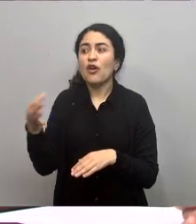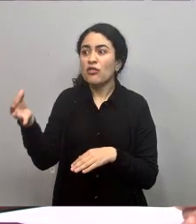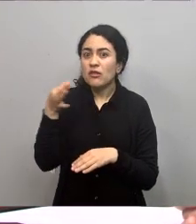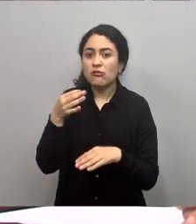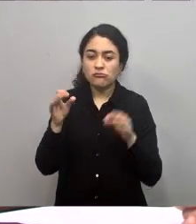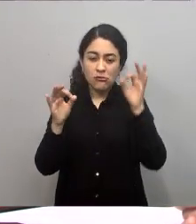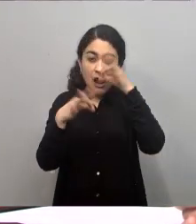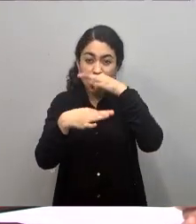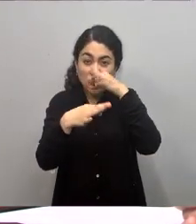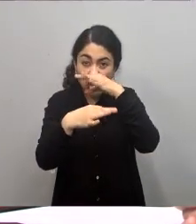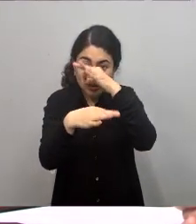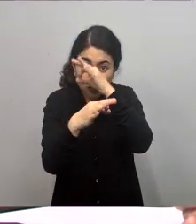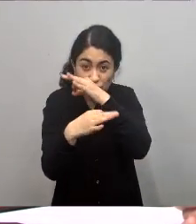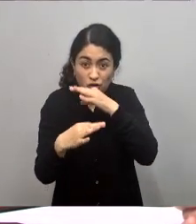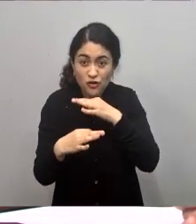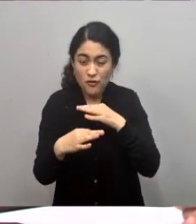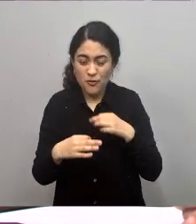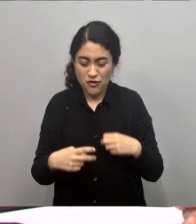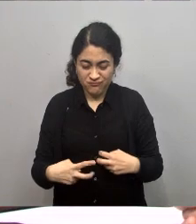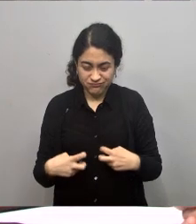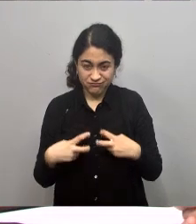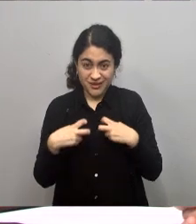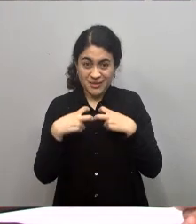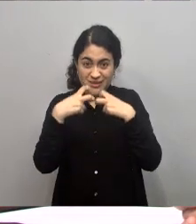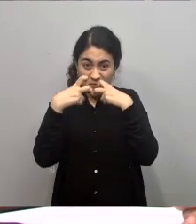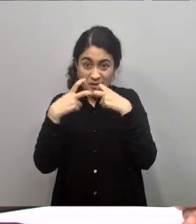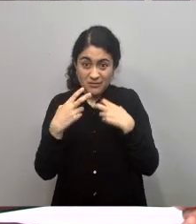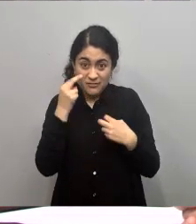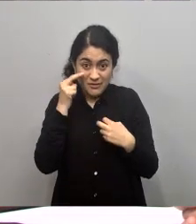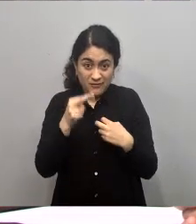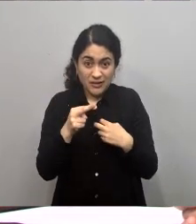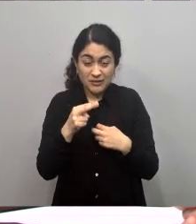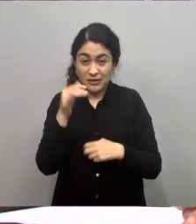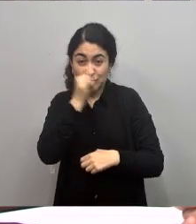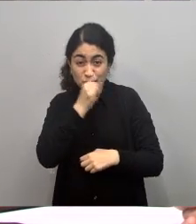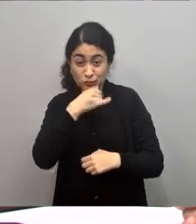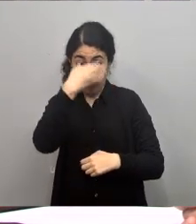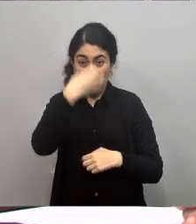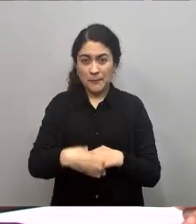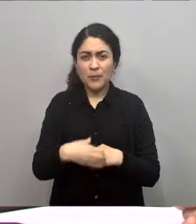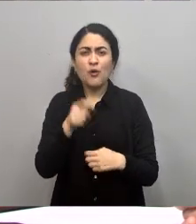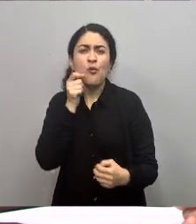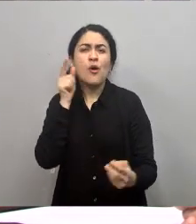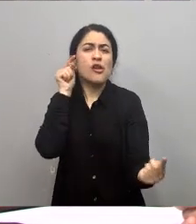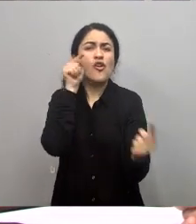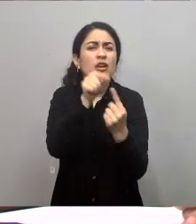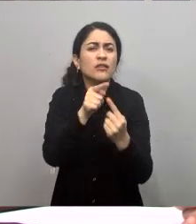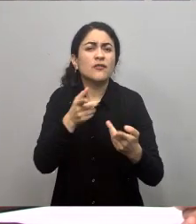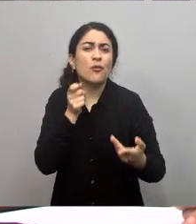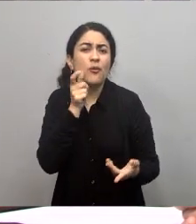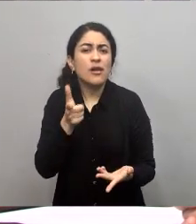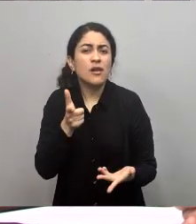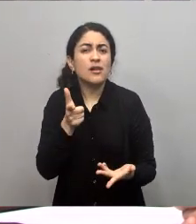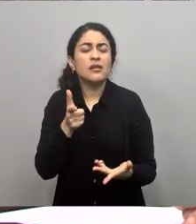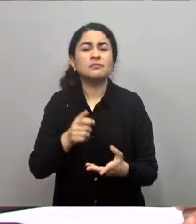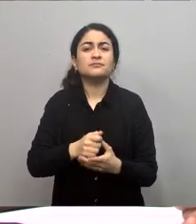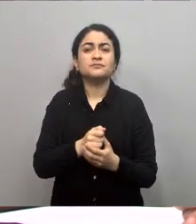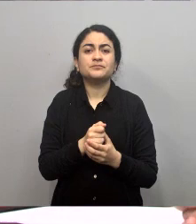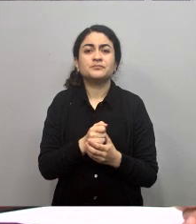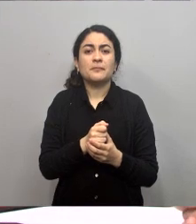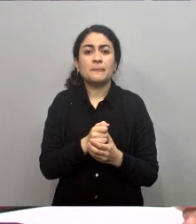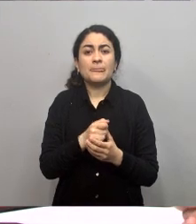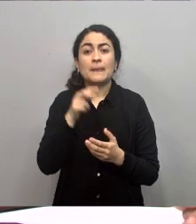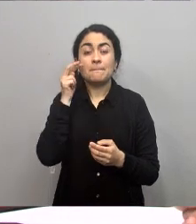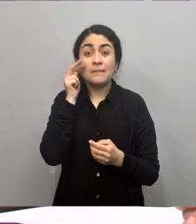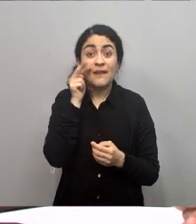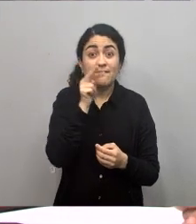laboratorio toxicológico que va a tener como misión fundamental, ¿no es cierto?, el tratar a